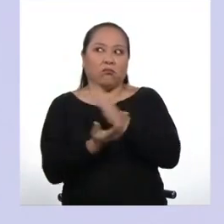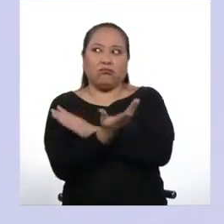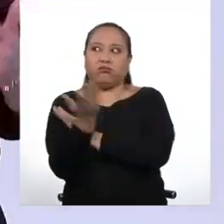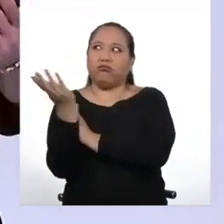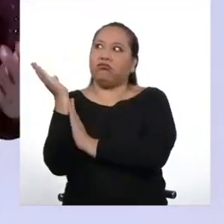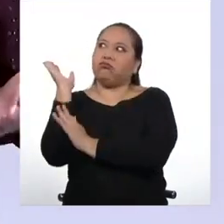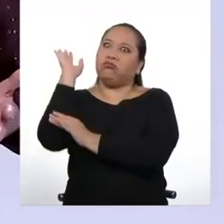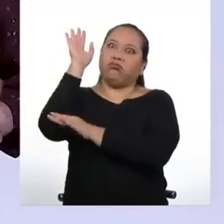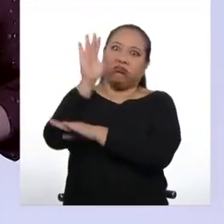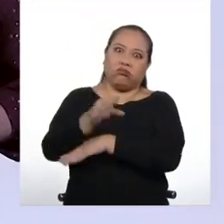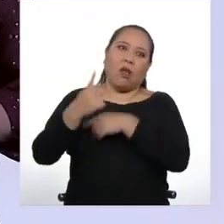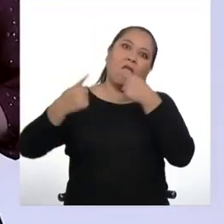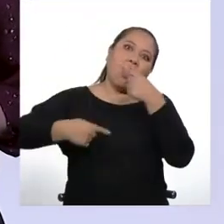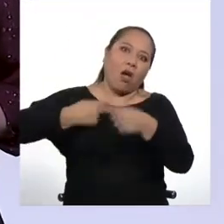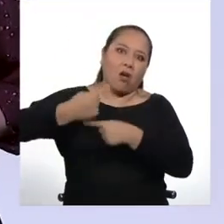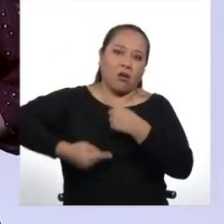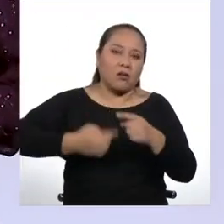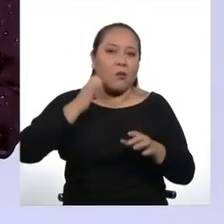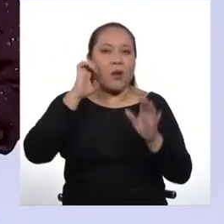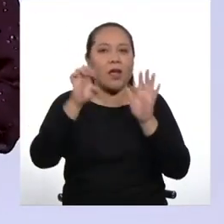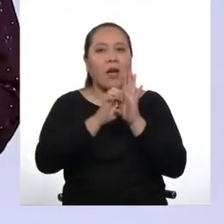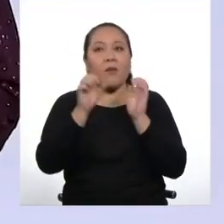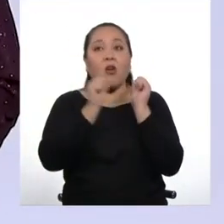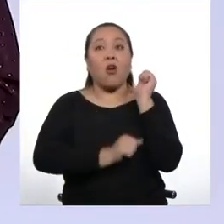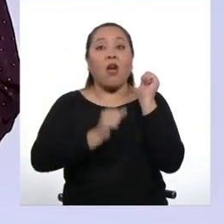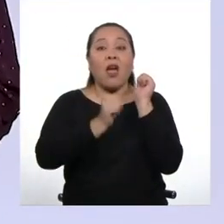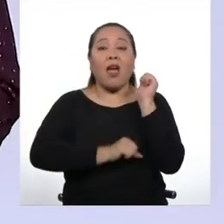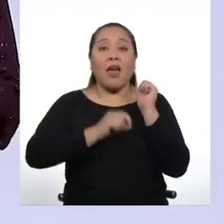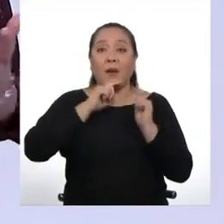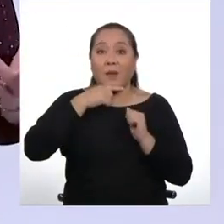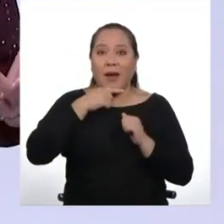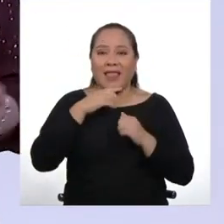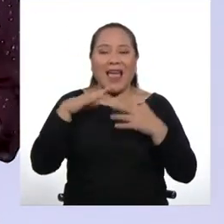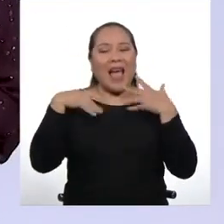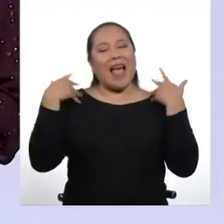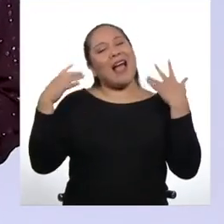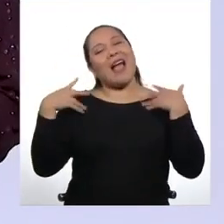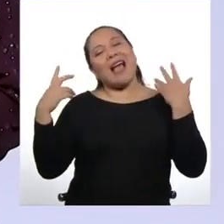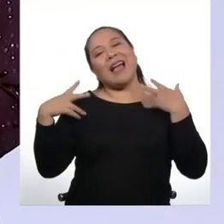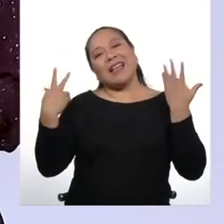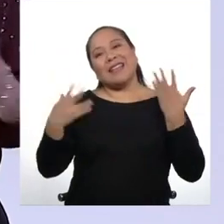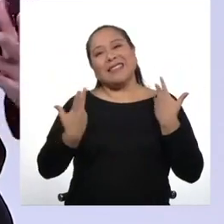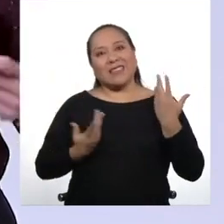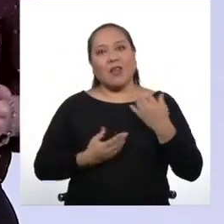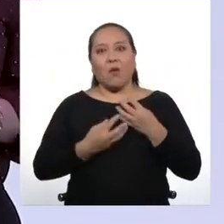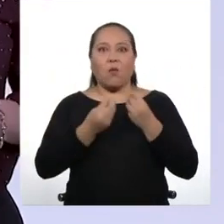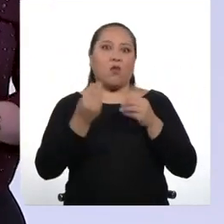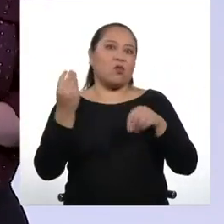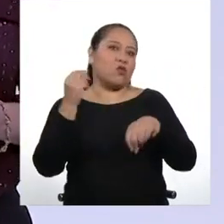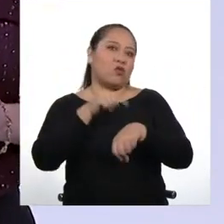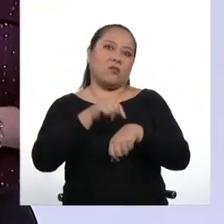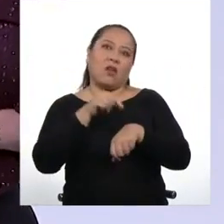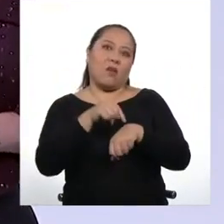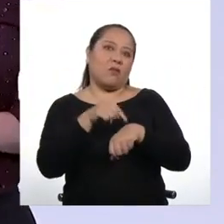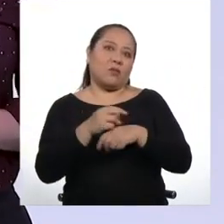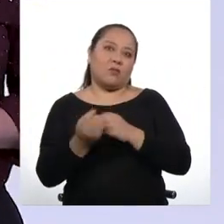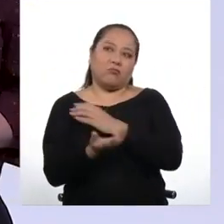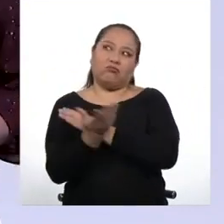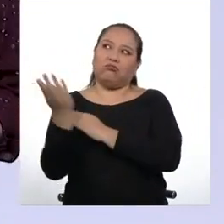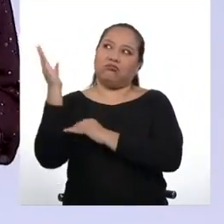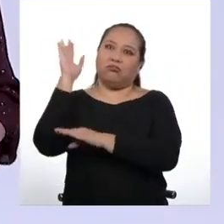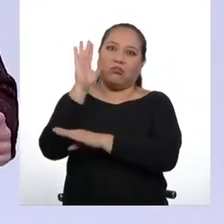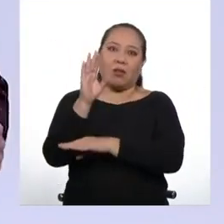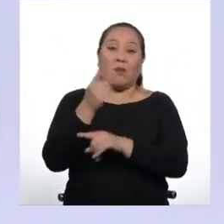los días? Por ejemplo, quizás tu hermana muestra la emoción de la alegría durante muchos momentos del día.